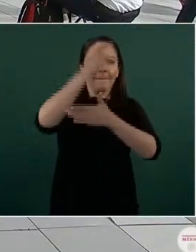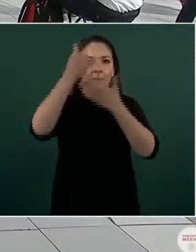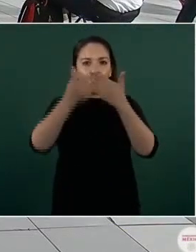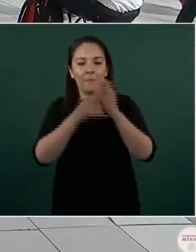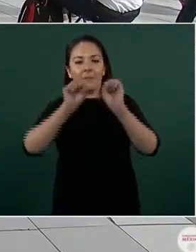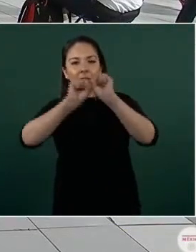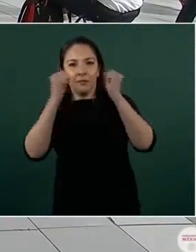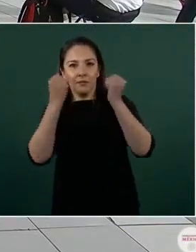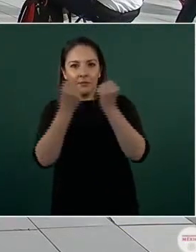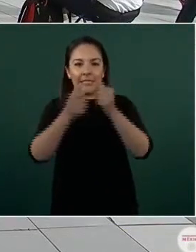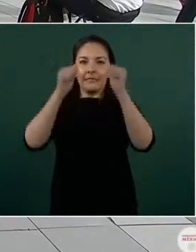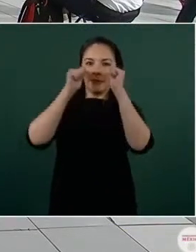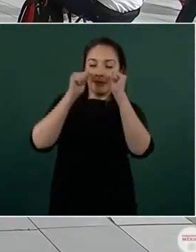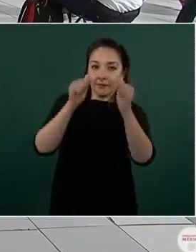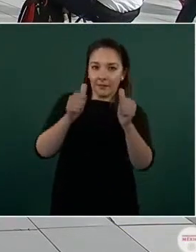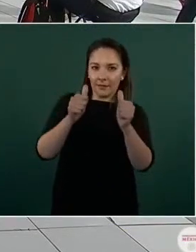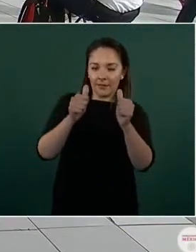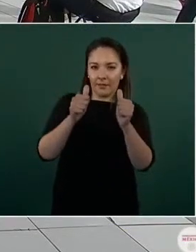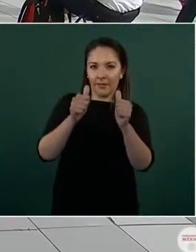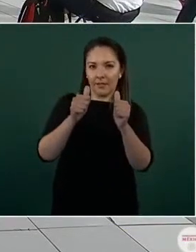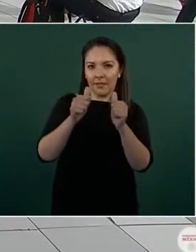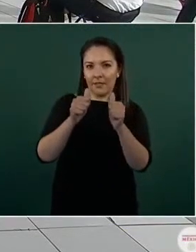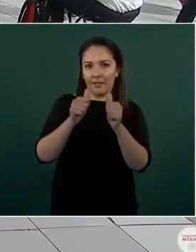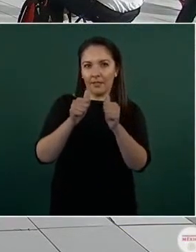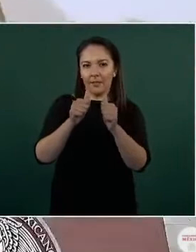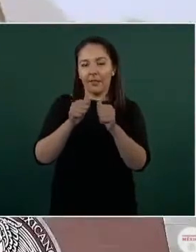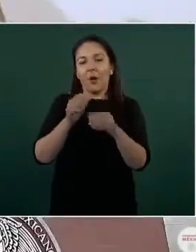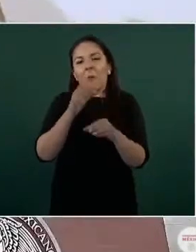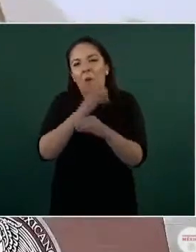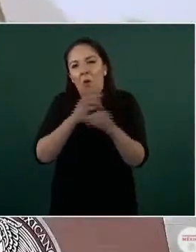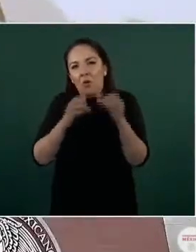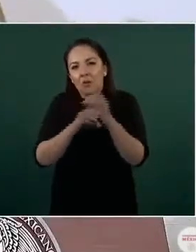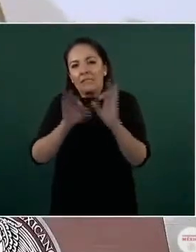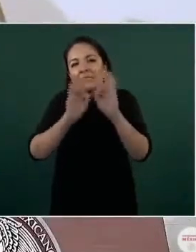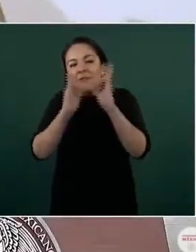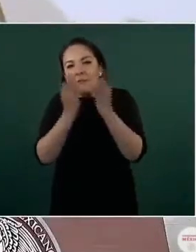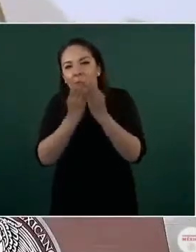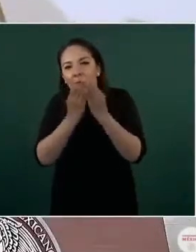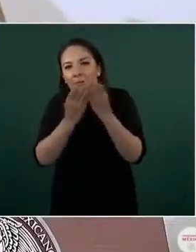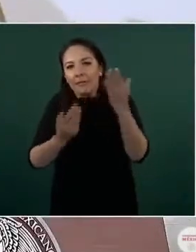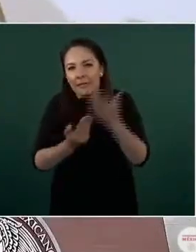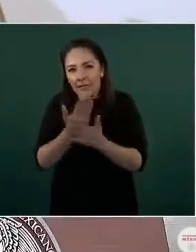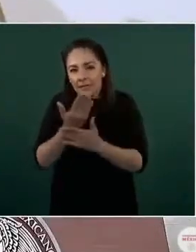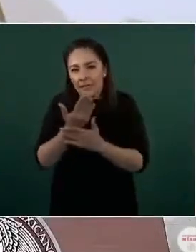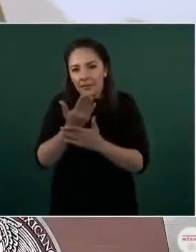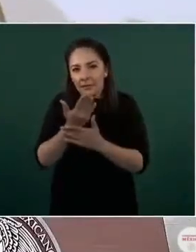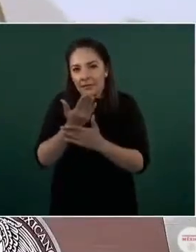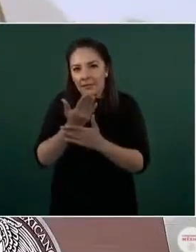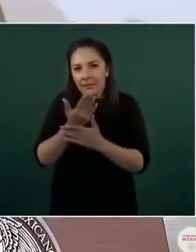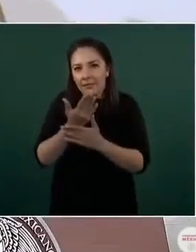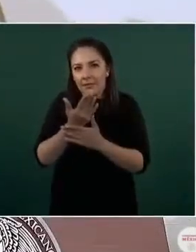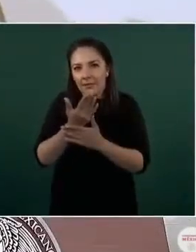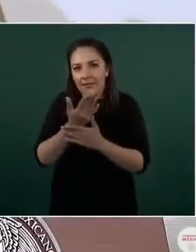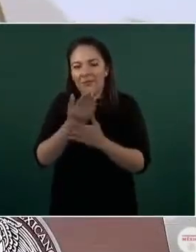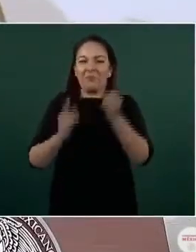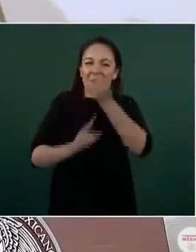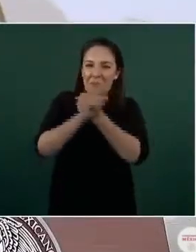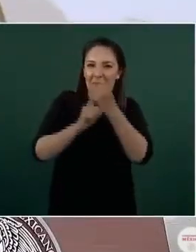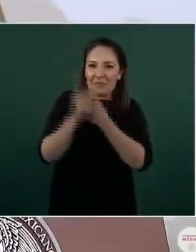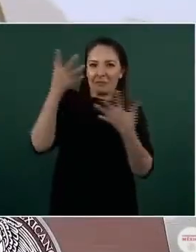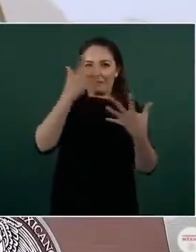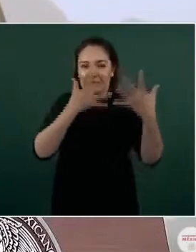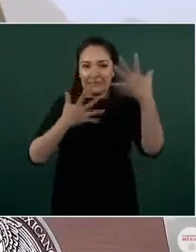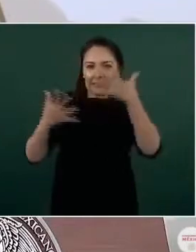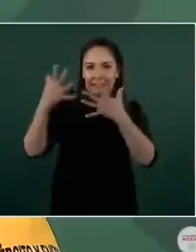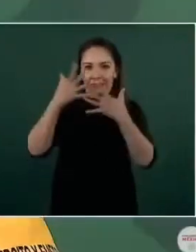sociales, que es atender de alguna manera las causas que originan la delincuencia, las causas que